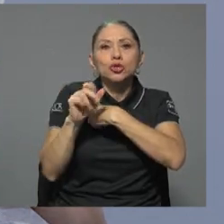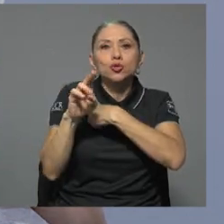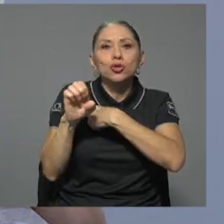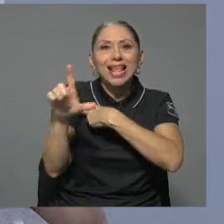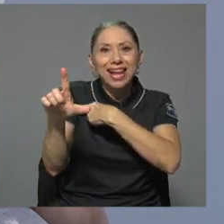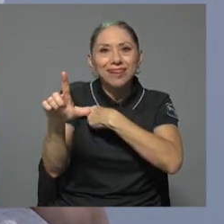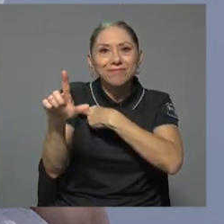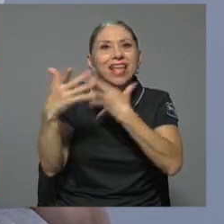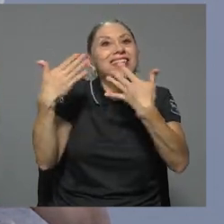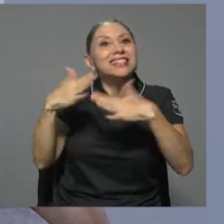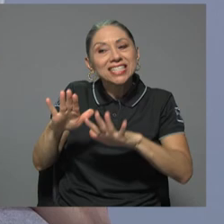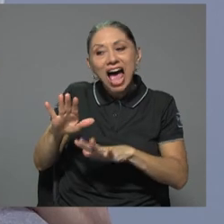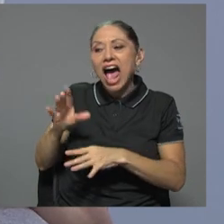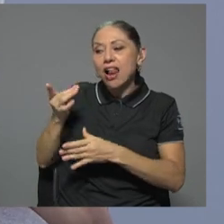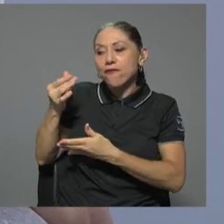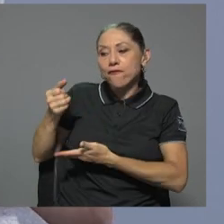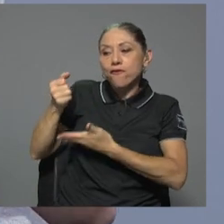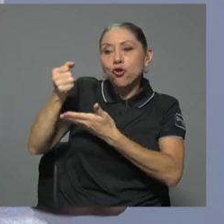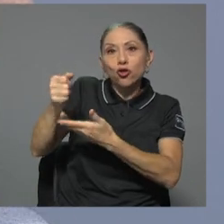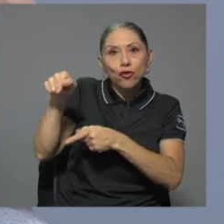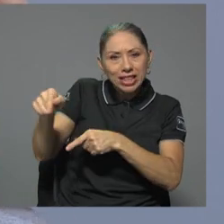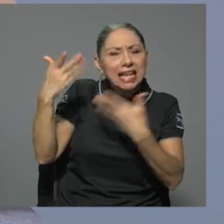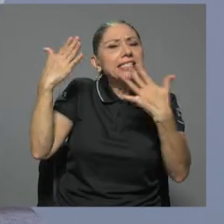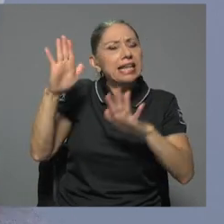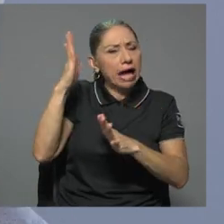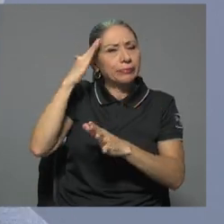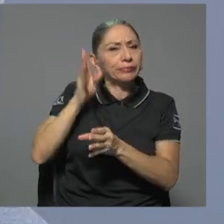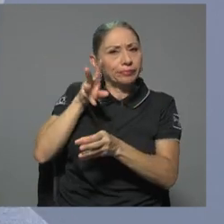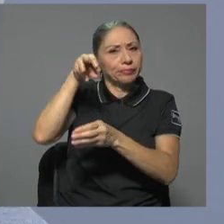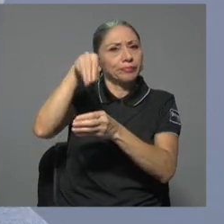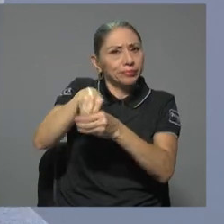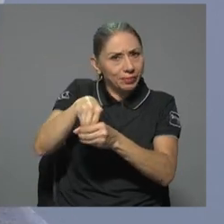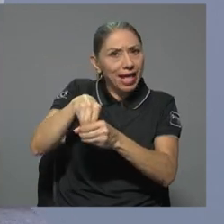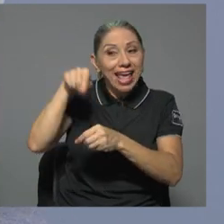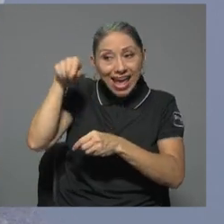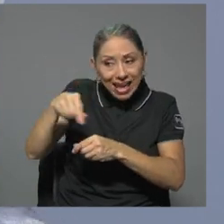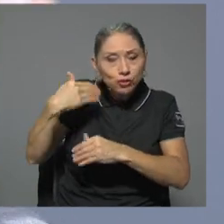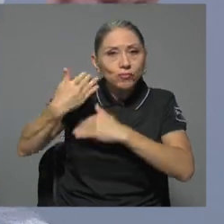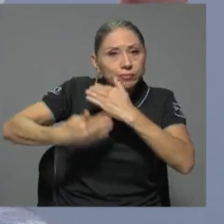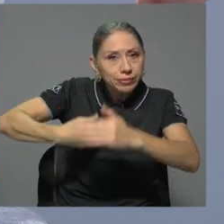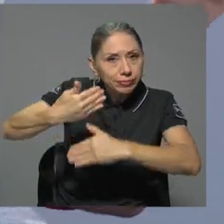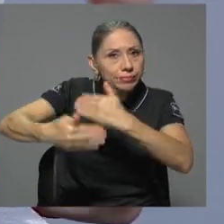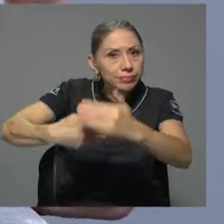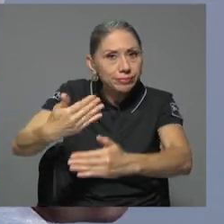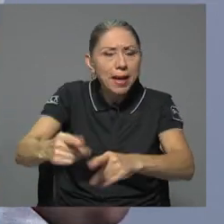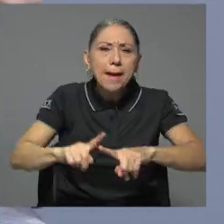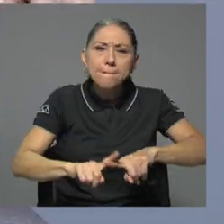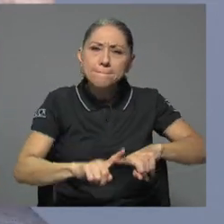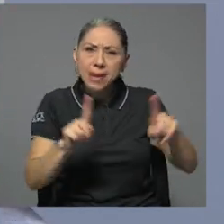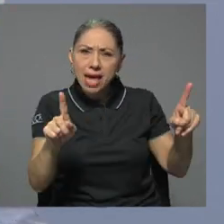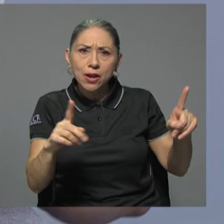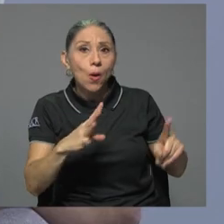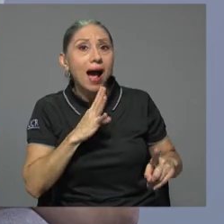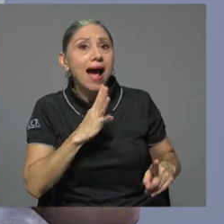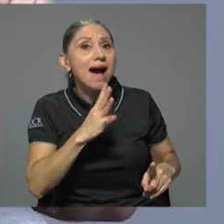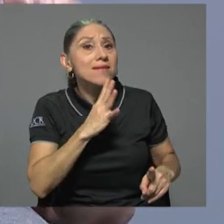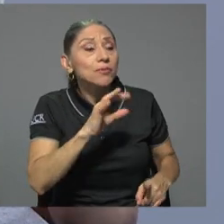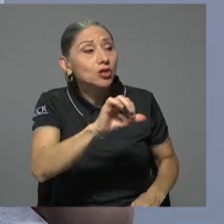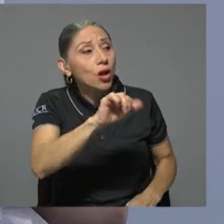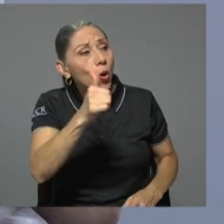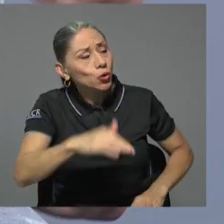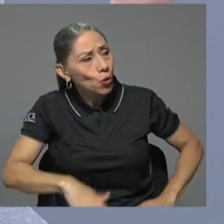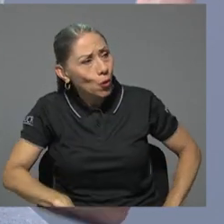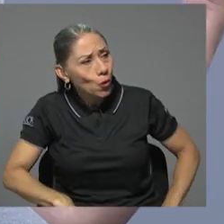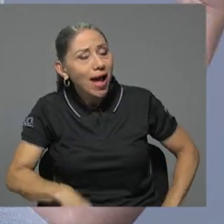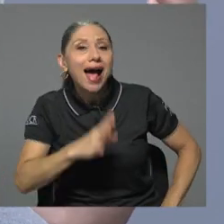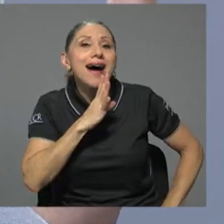ese desarrollo eso está considerado y se está llevando a cabo la evolución de eso pero hablemos de lo otro porque no